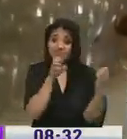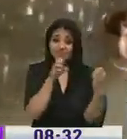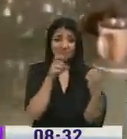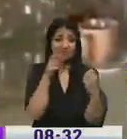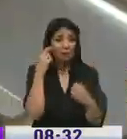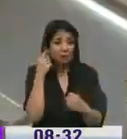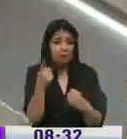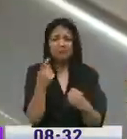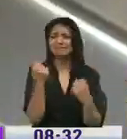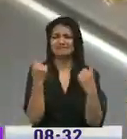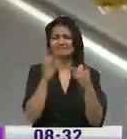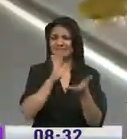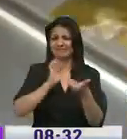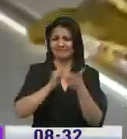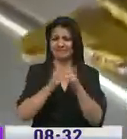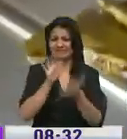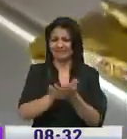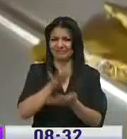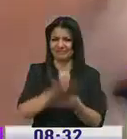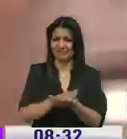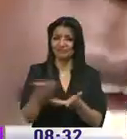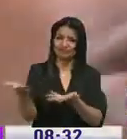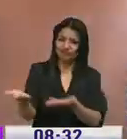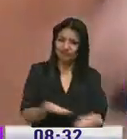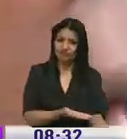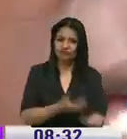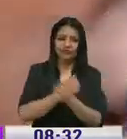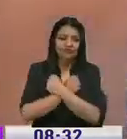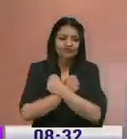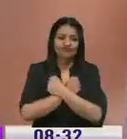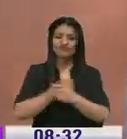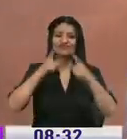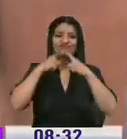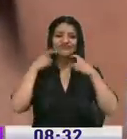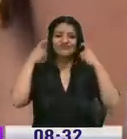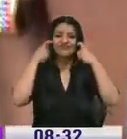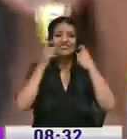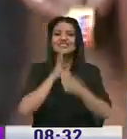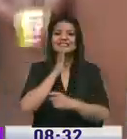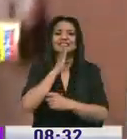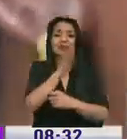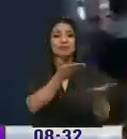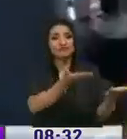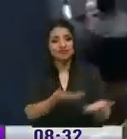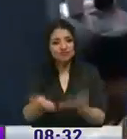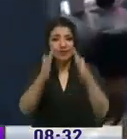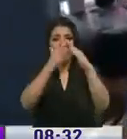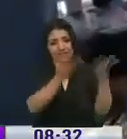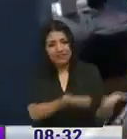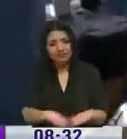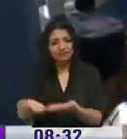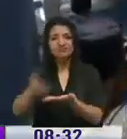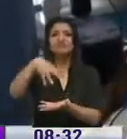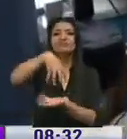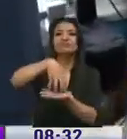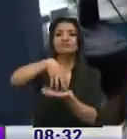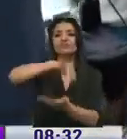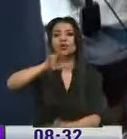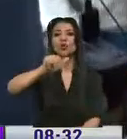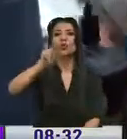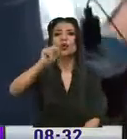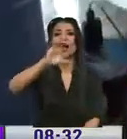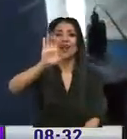razonamiento. Por ello, con los brazos abiertos y con una amplia sonrisa, ha llegado a recibir en su casa del Juncal, en la provincia de Imbabura,